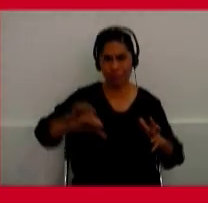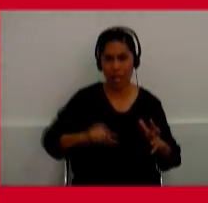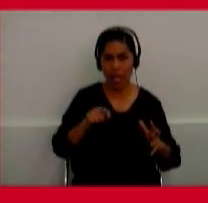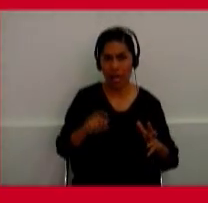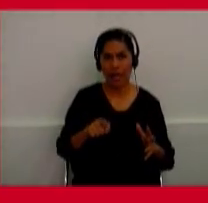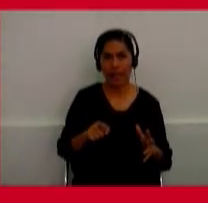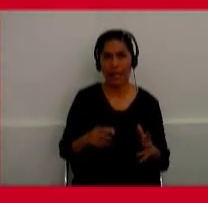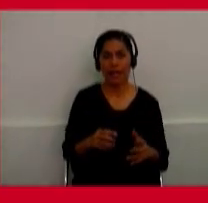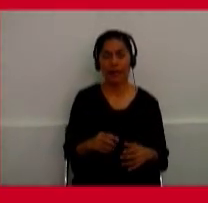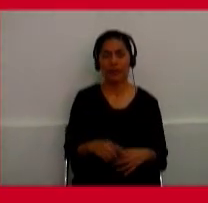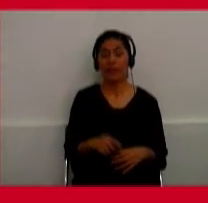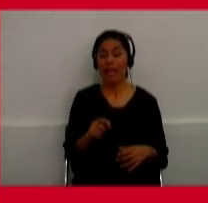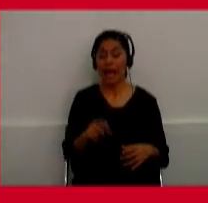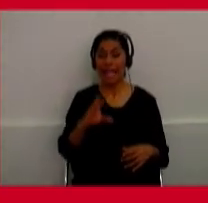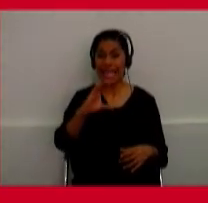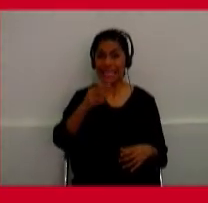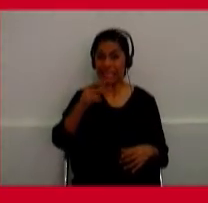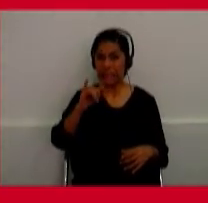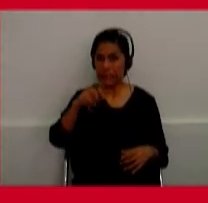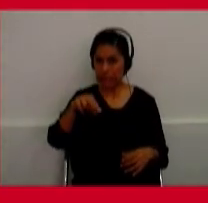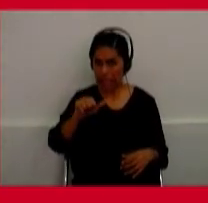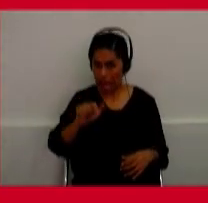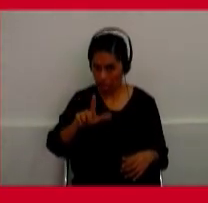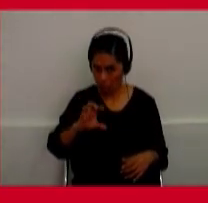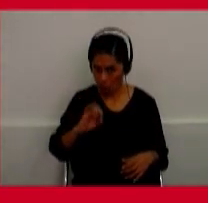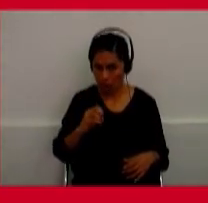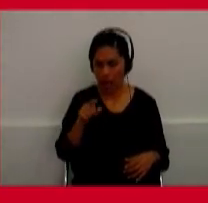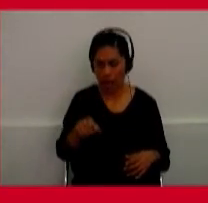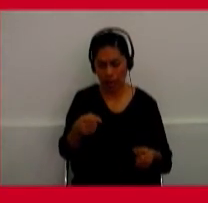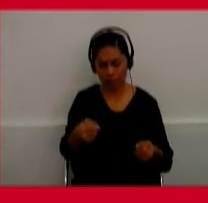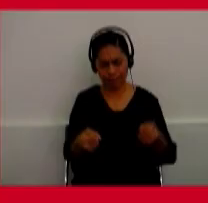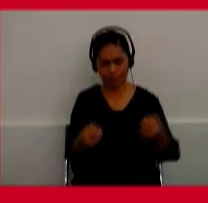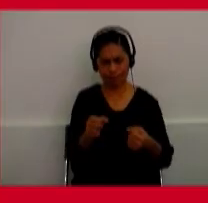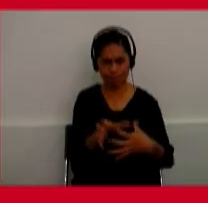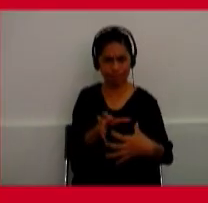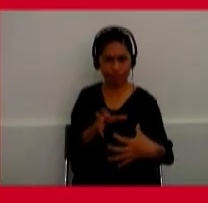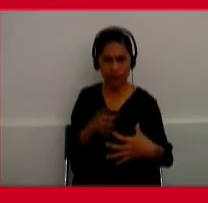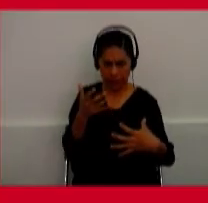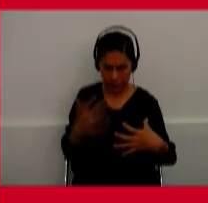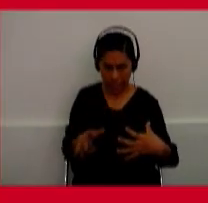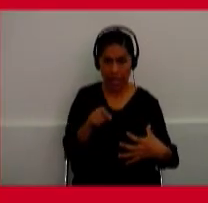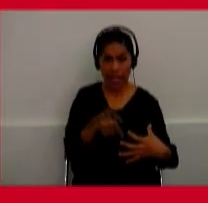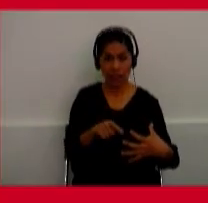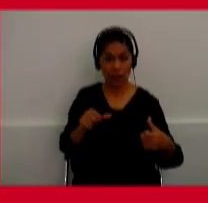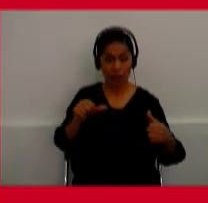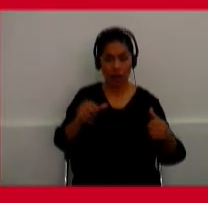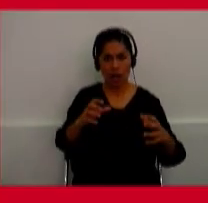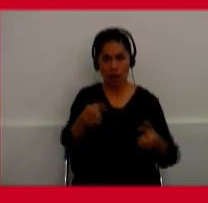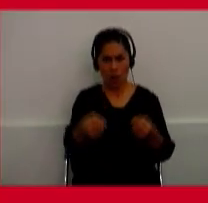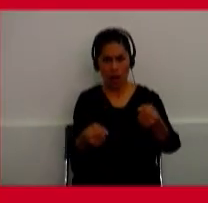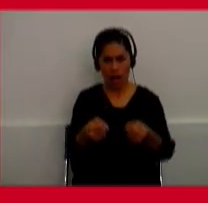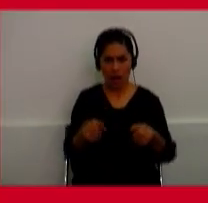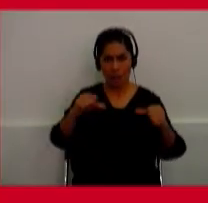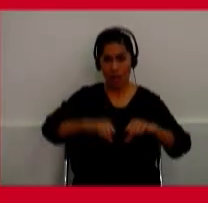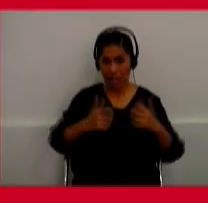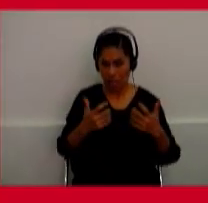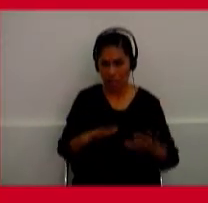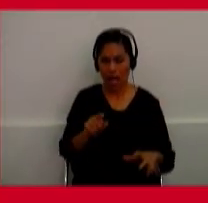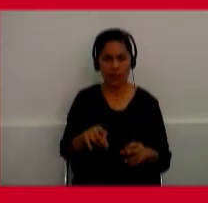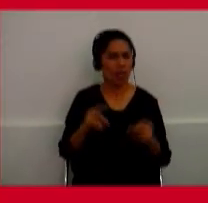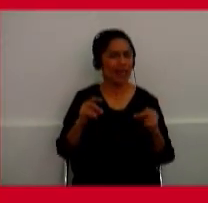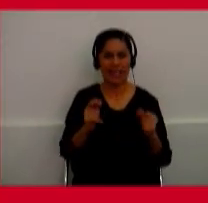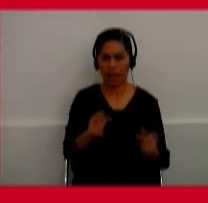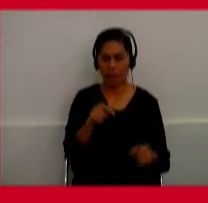Chinalco tenemos una base de datos. Una vez que un camión falla, se activa el flujo, el diagrama de flujo, se realiza un análisis